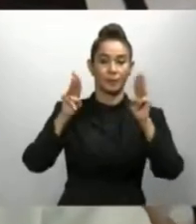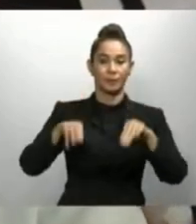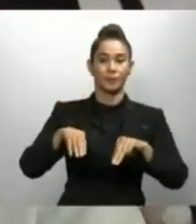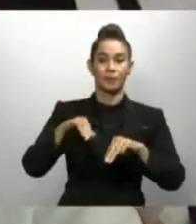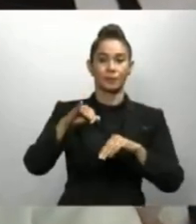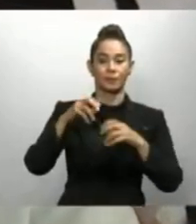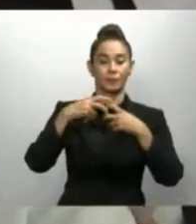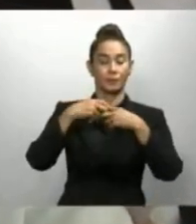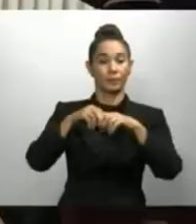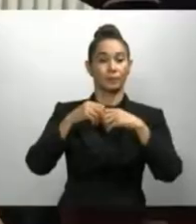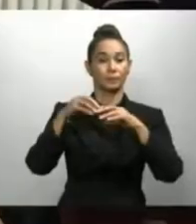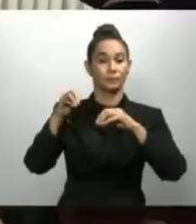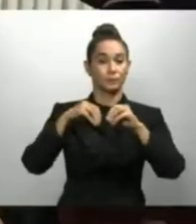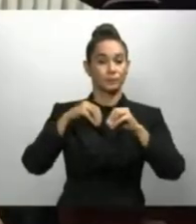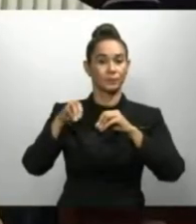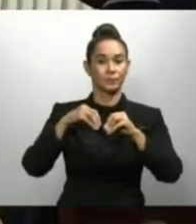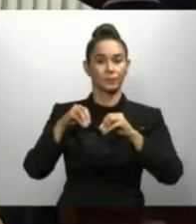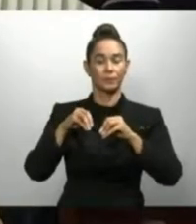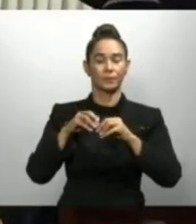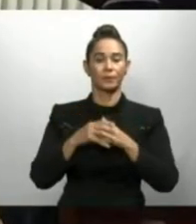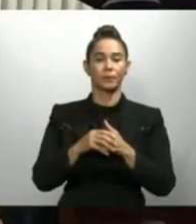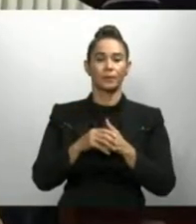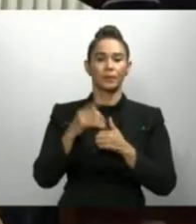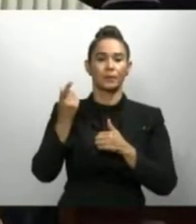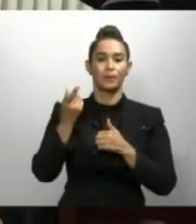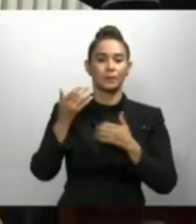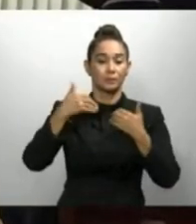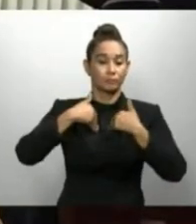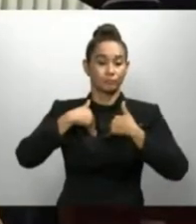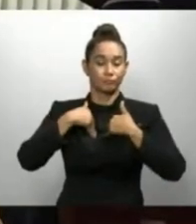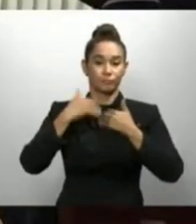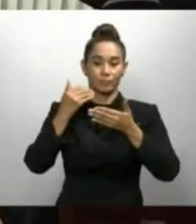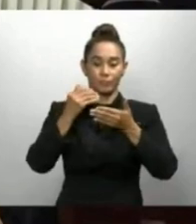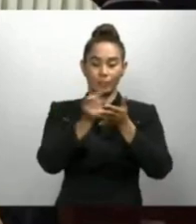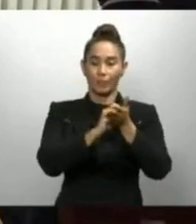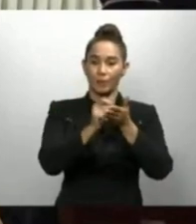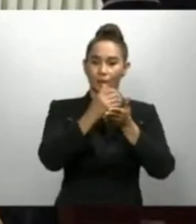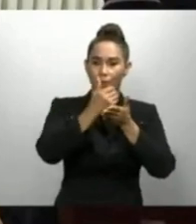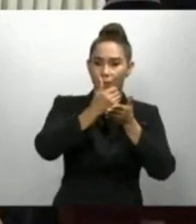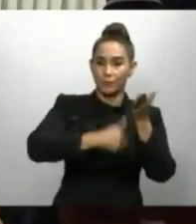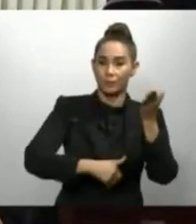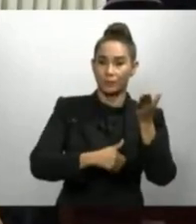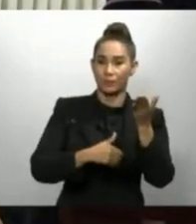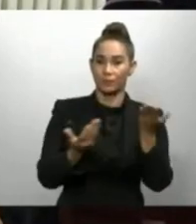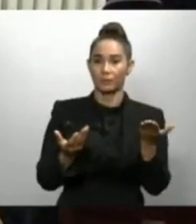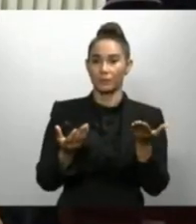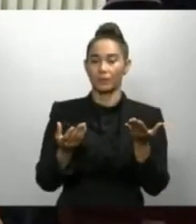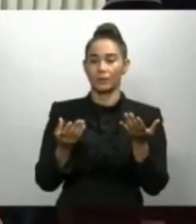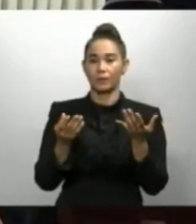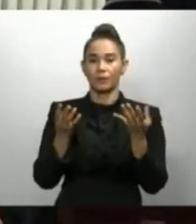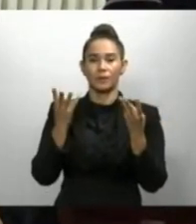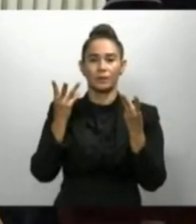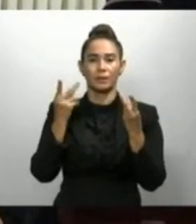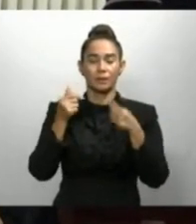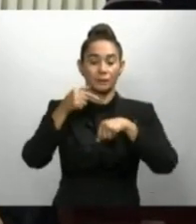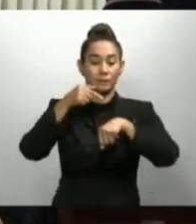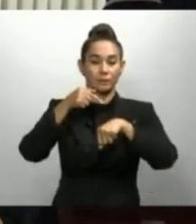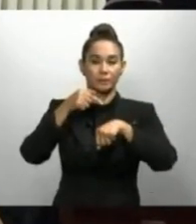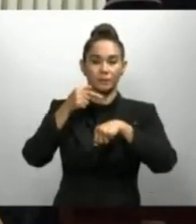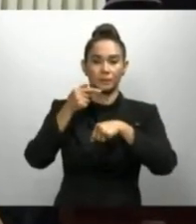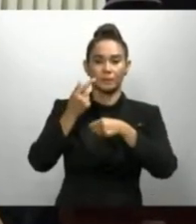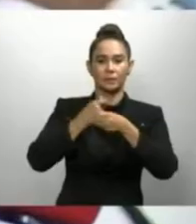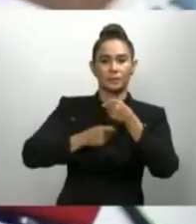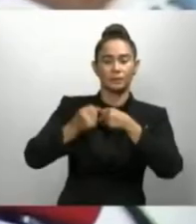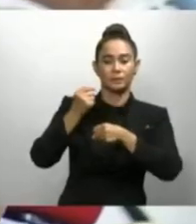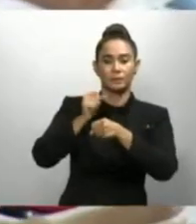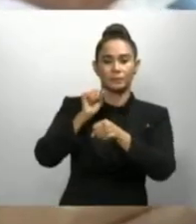Industria y Comercio si tienen algún registro del tiempo que tienen esas fábricas